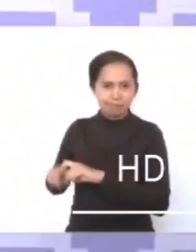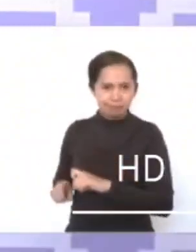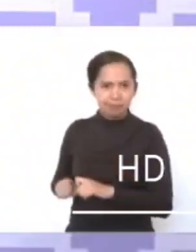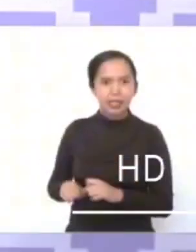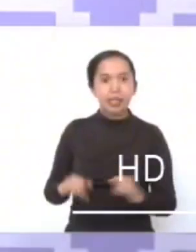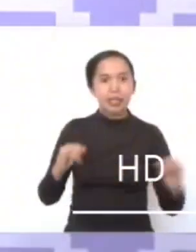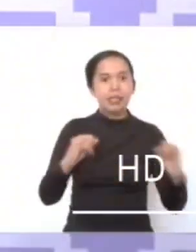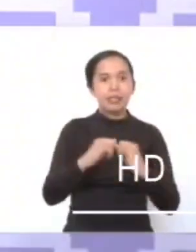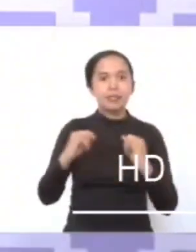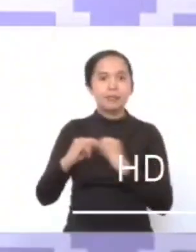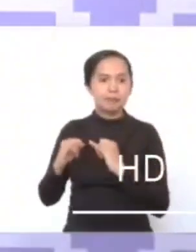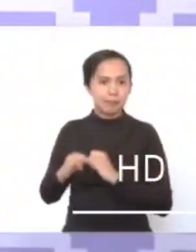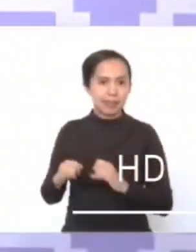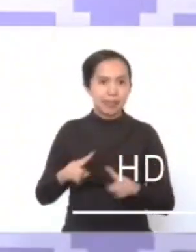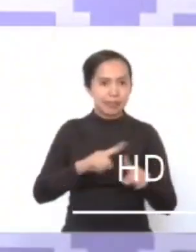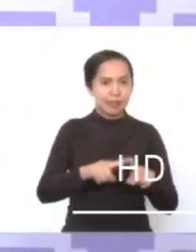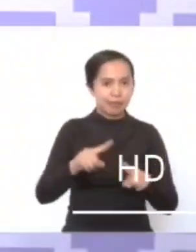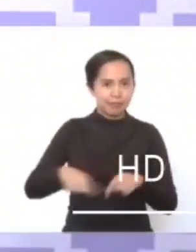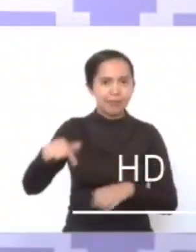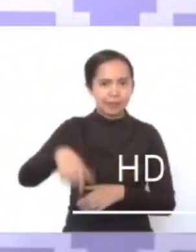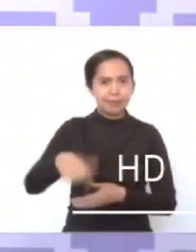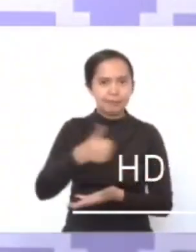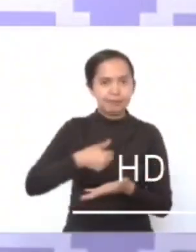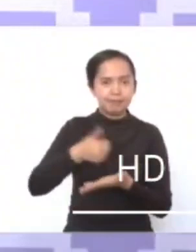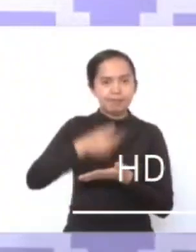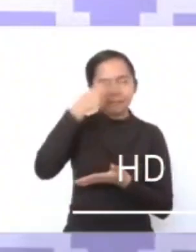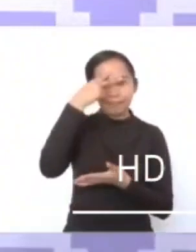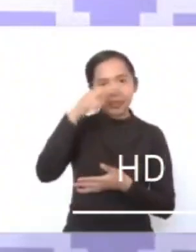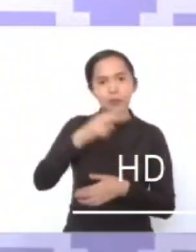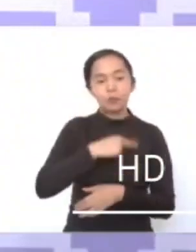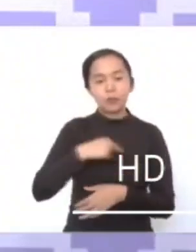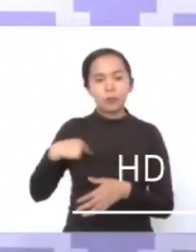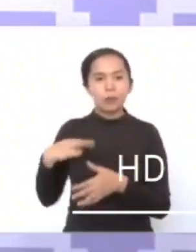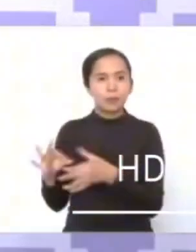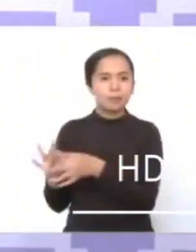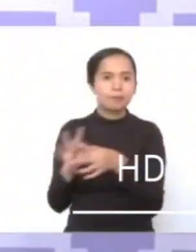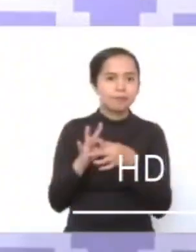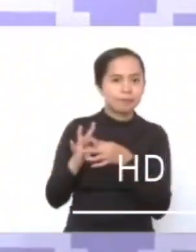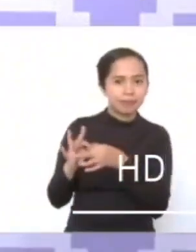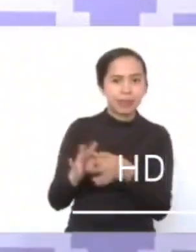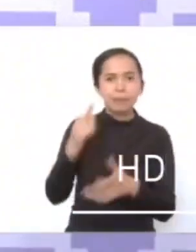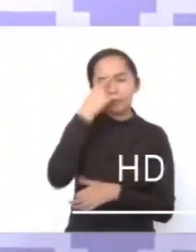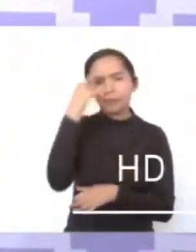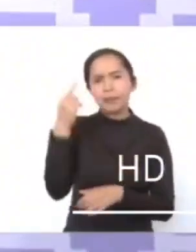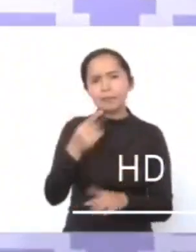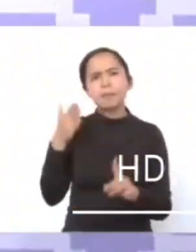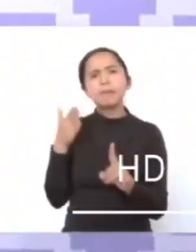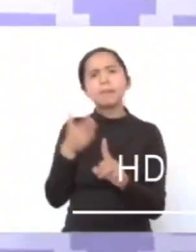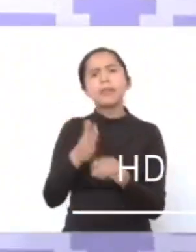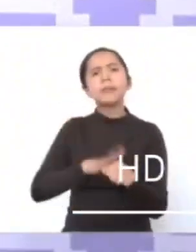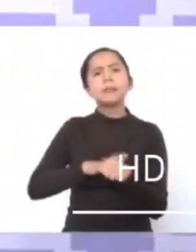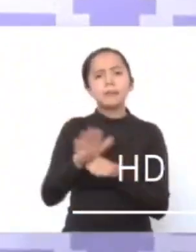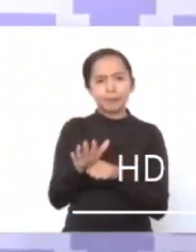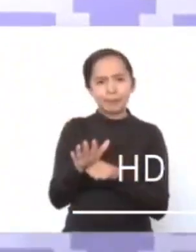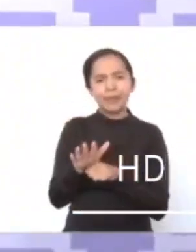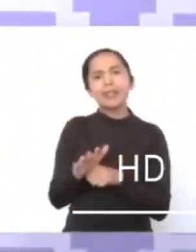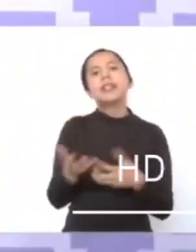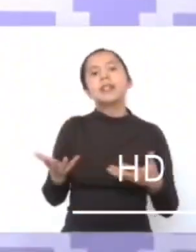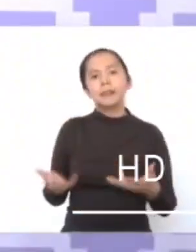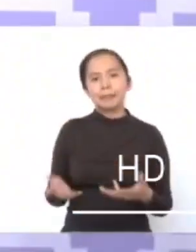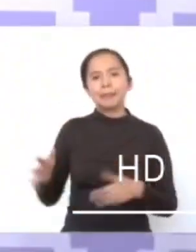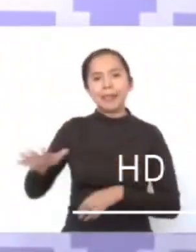las instituciones públicas de la Ciudad de México estamos unidas con el propósito de erradicar todas